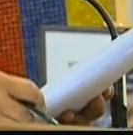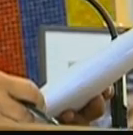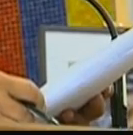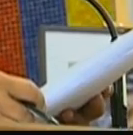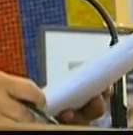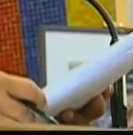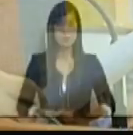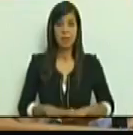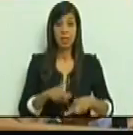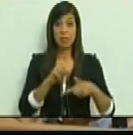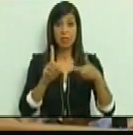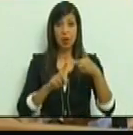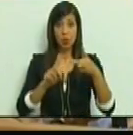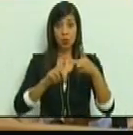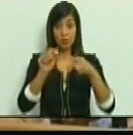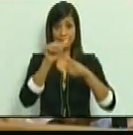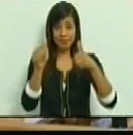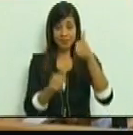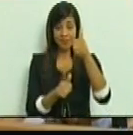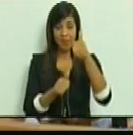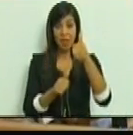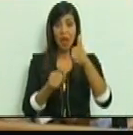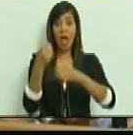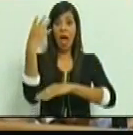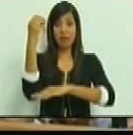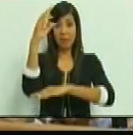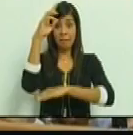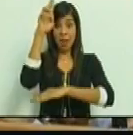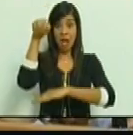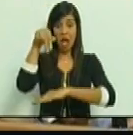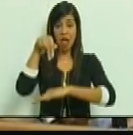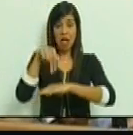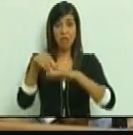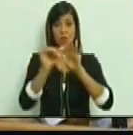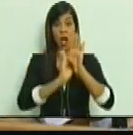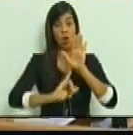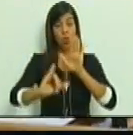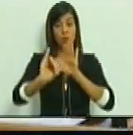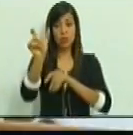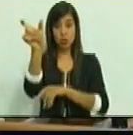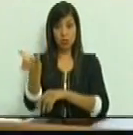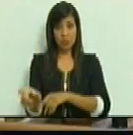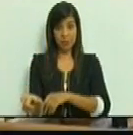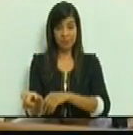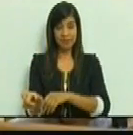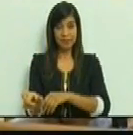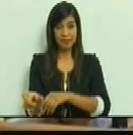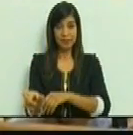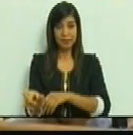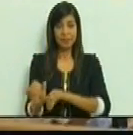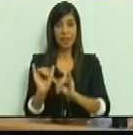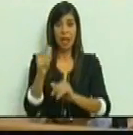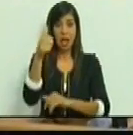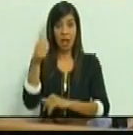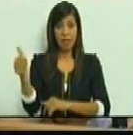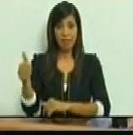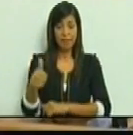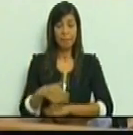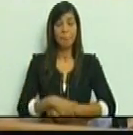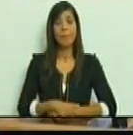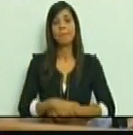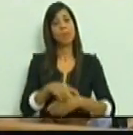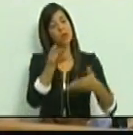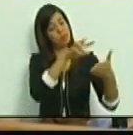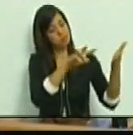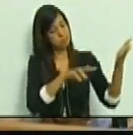vicepresidente y segundo vicepresidente de la Asamblea Nacional Constituyente, respectivamente. Leído